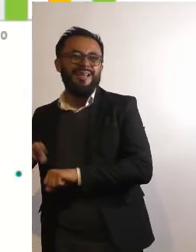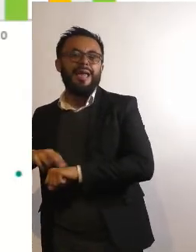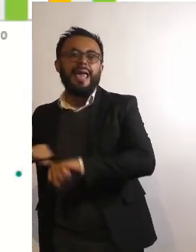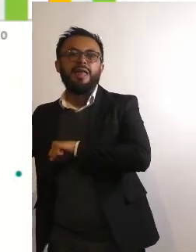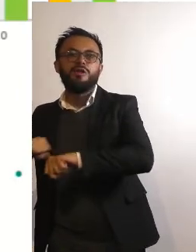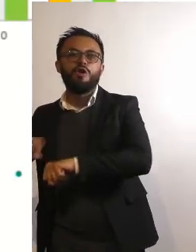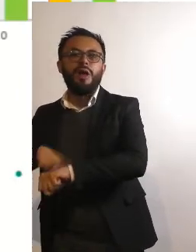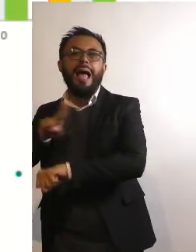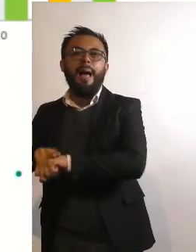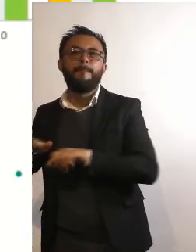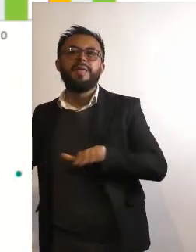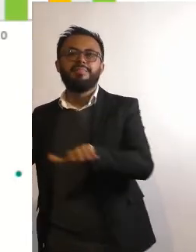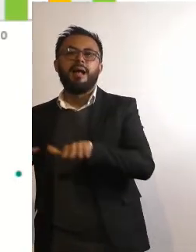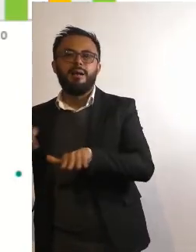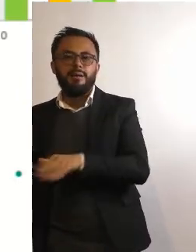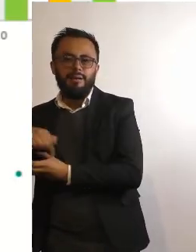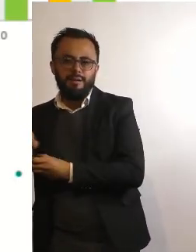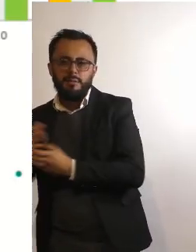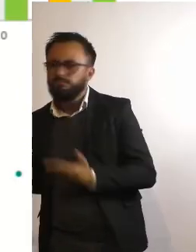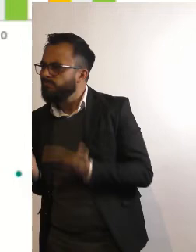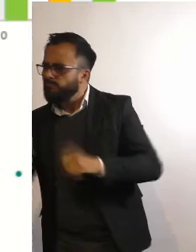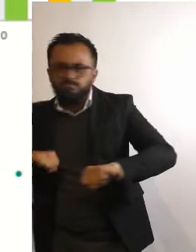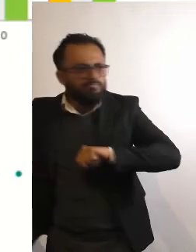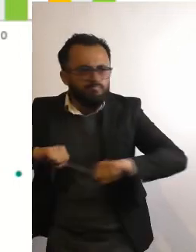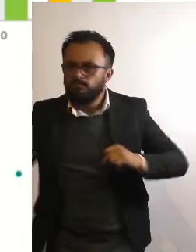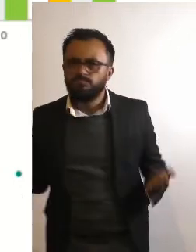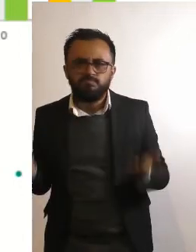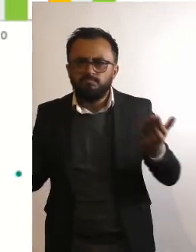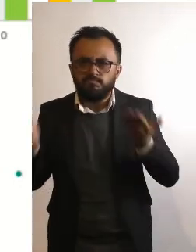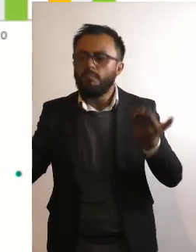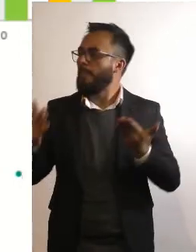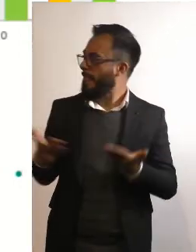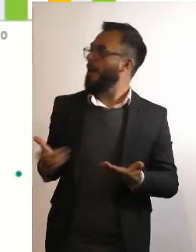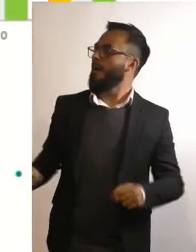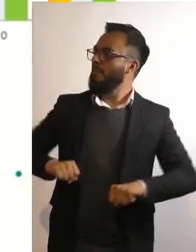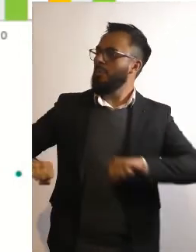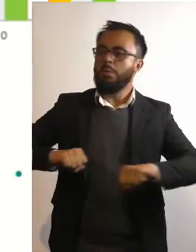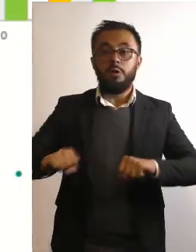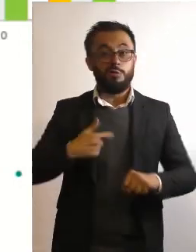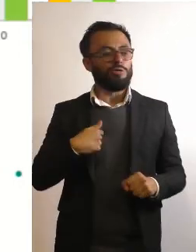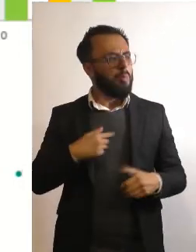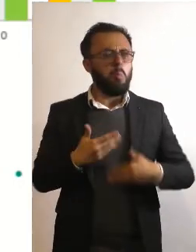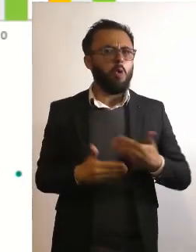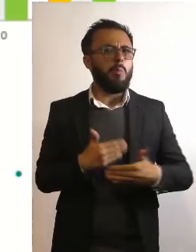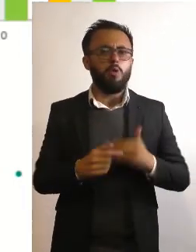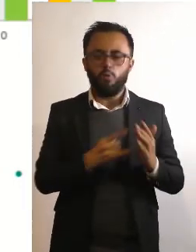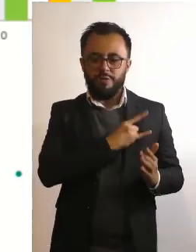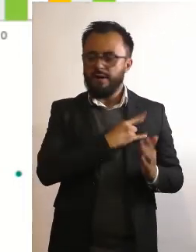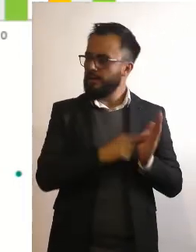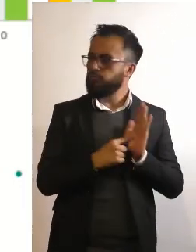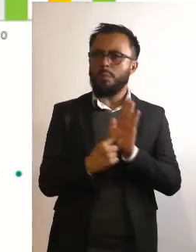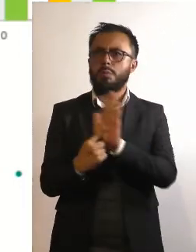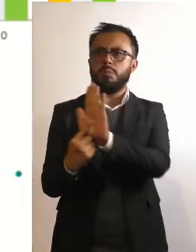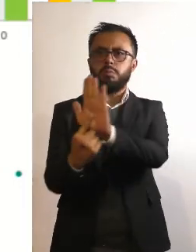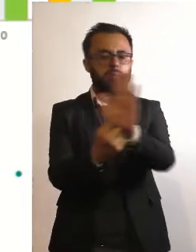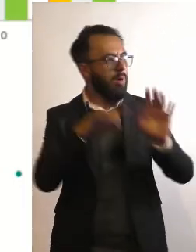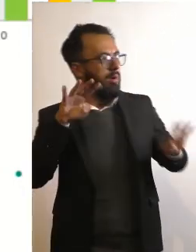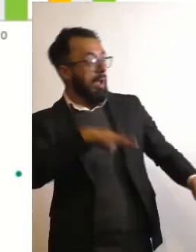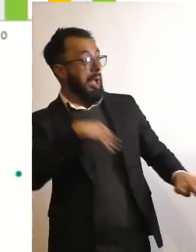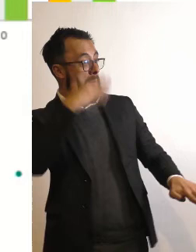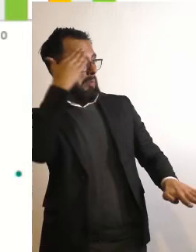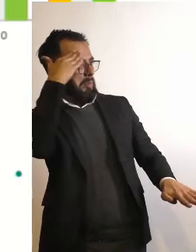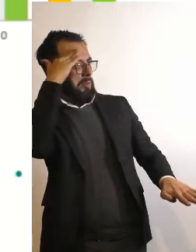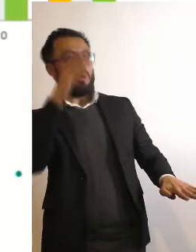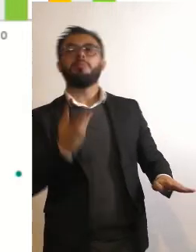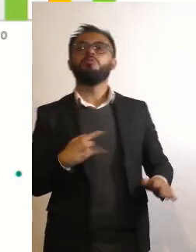del ingeniero Romero, en donde hemos venido dando muestra de ser una universidad verde. Lo mismo